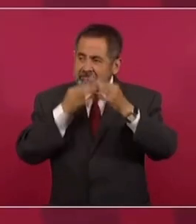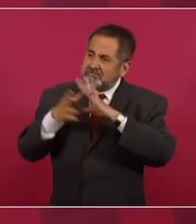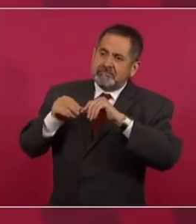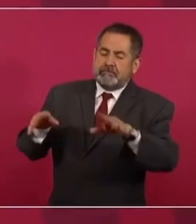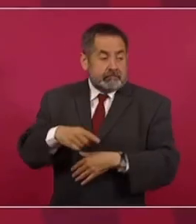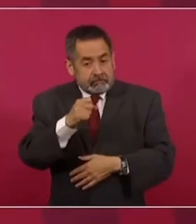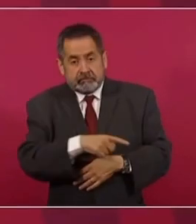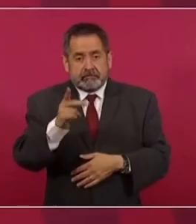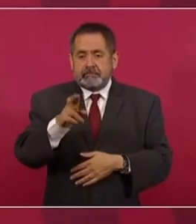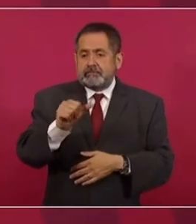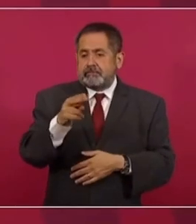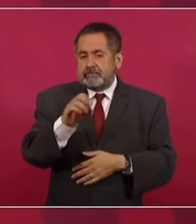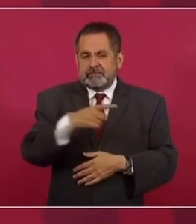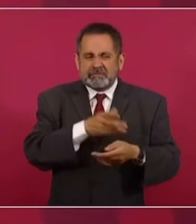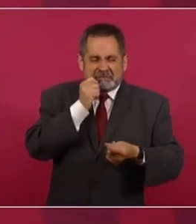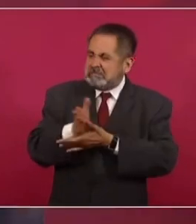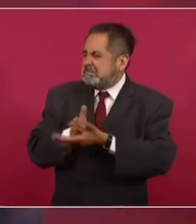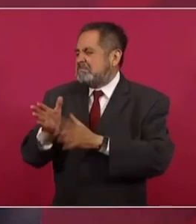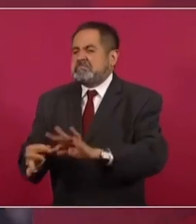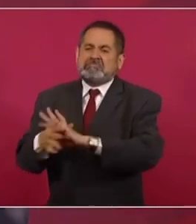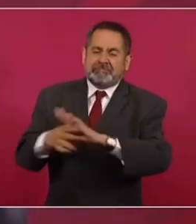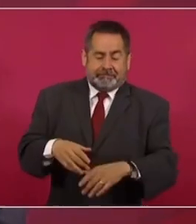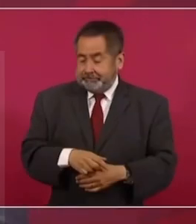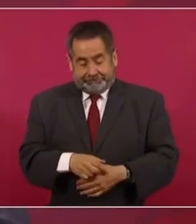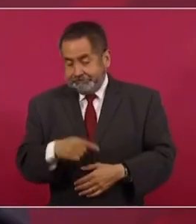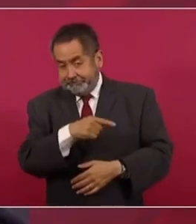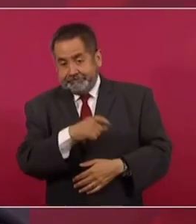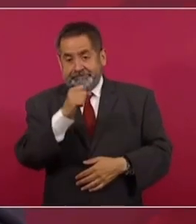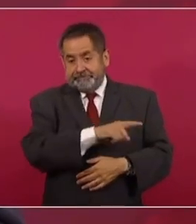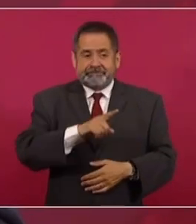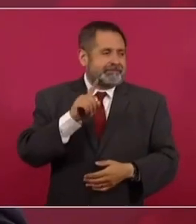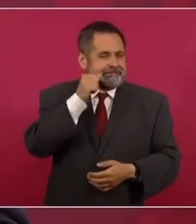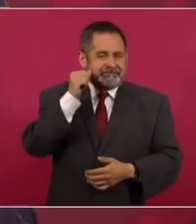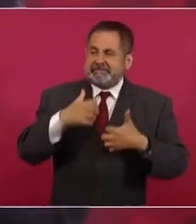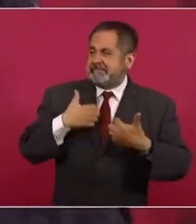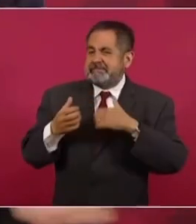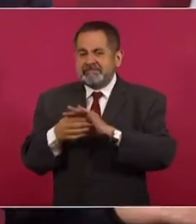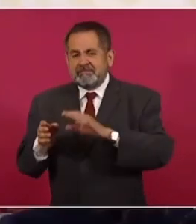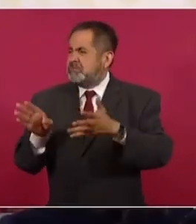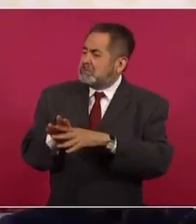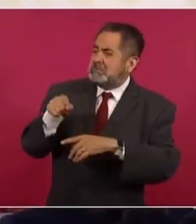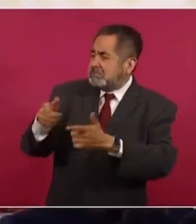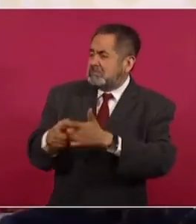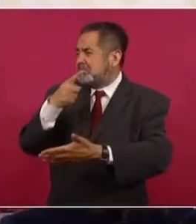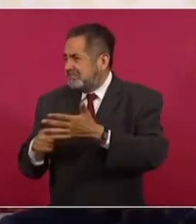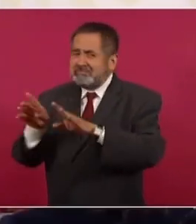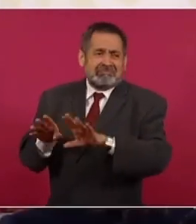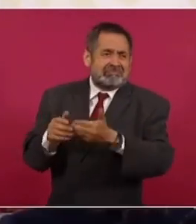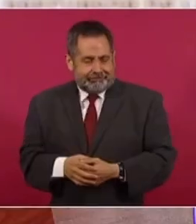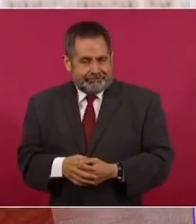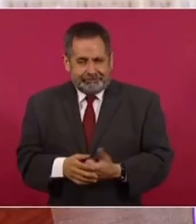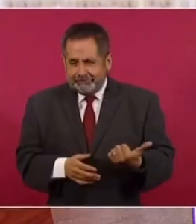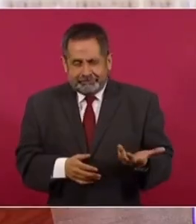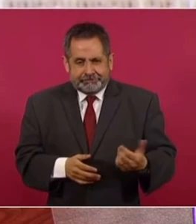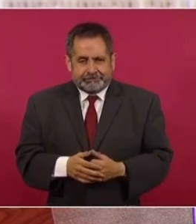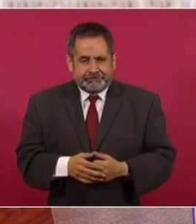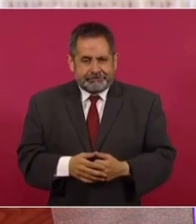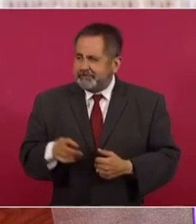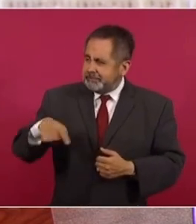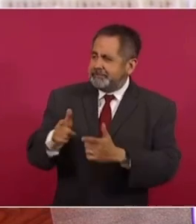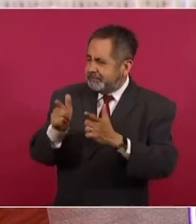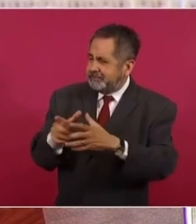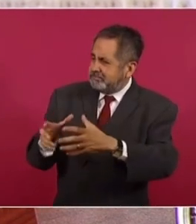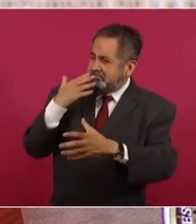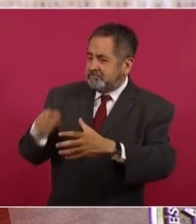Krause, que se mete ya en todo, se quejaba de cómo íbamos a cancelar un grupo que se